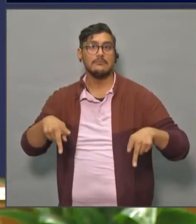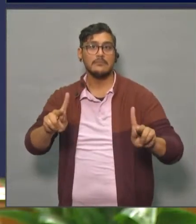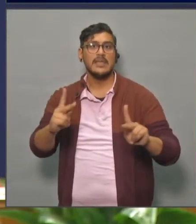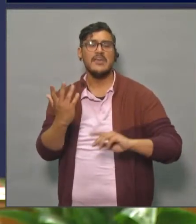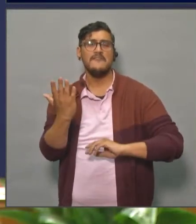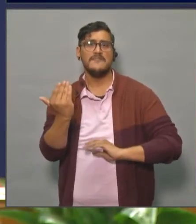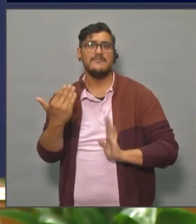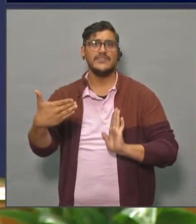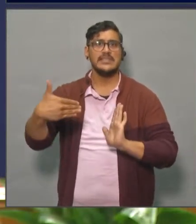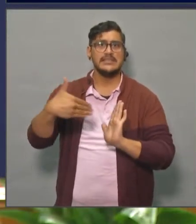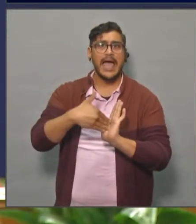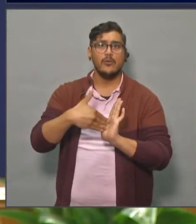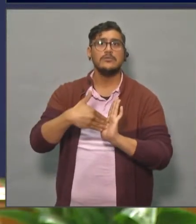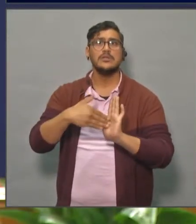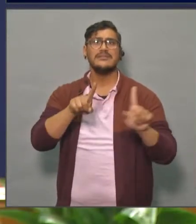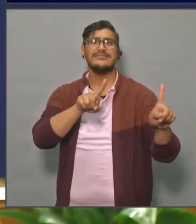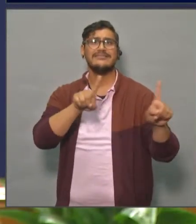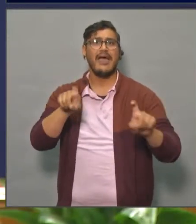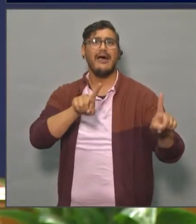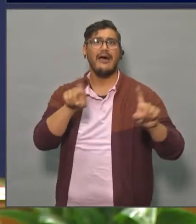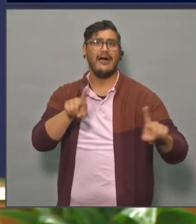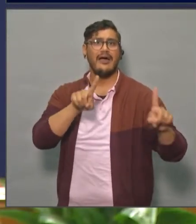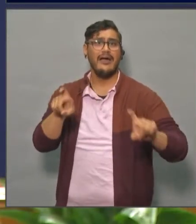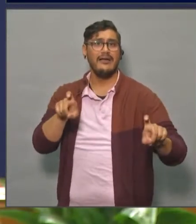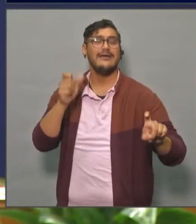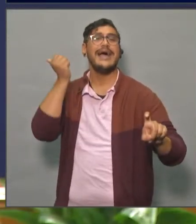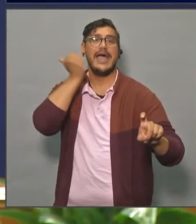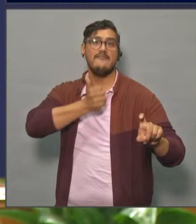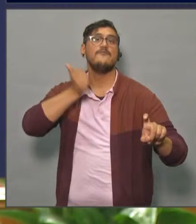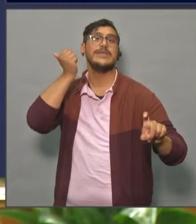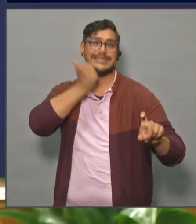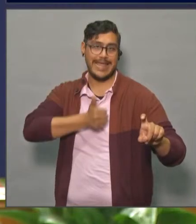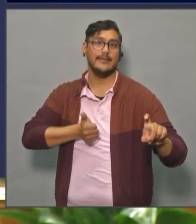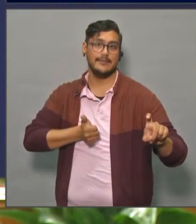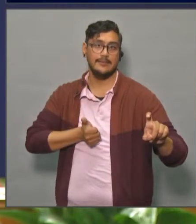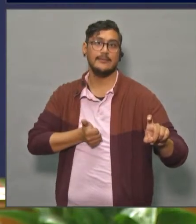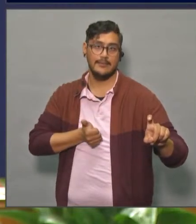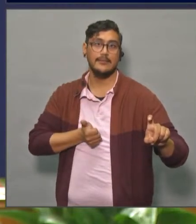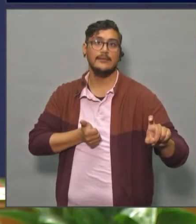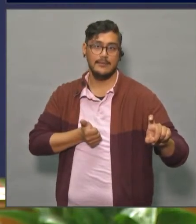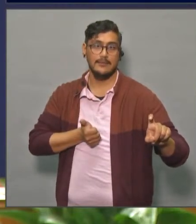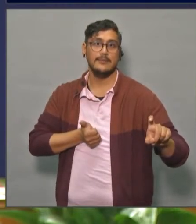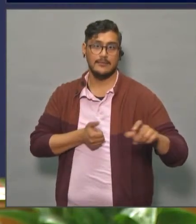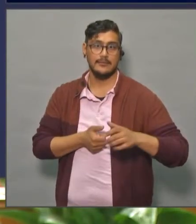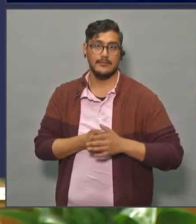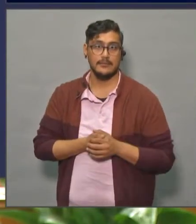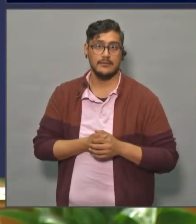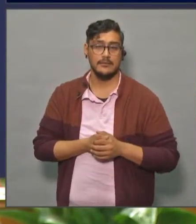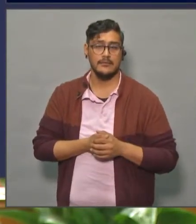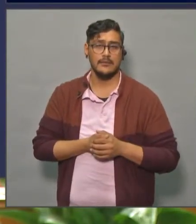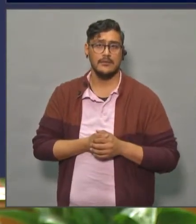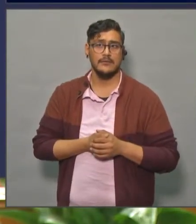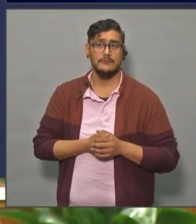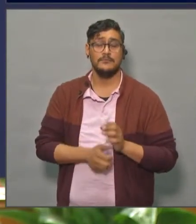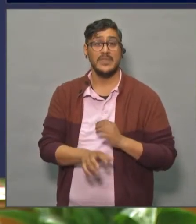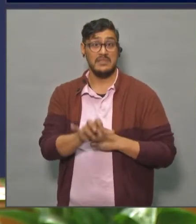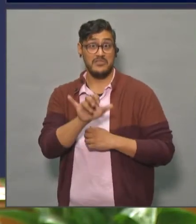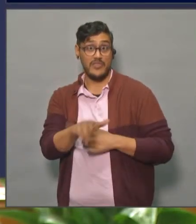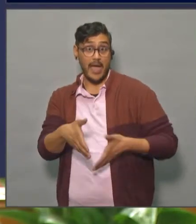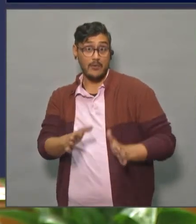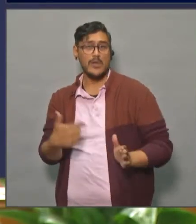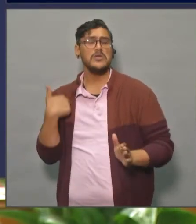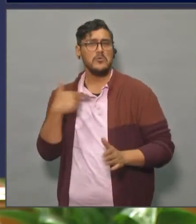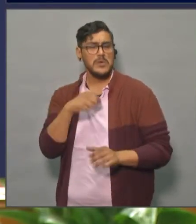pruebas del COVID-19 cada día. Para comprender si continuamos desacelerando la propagación